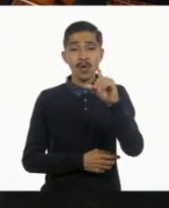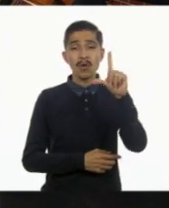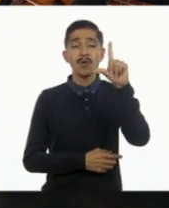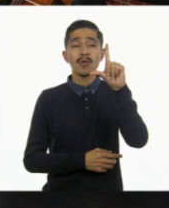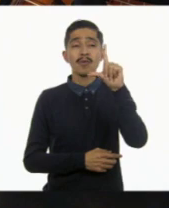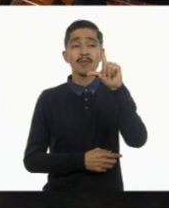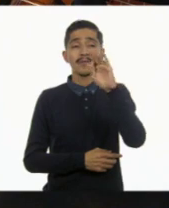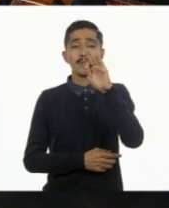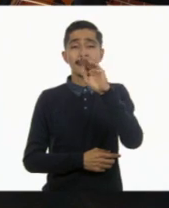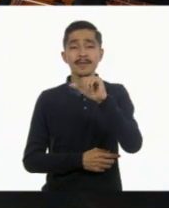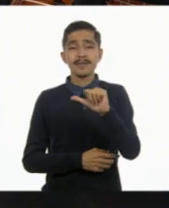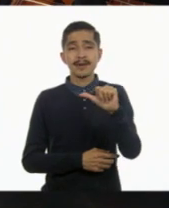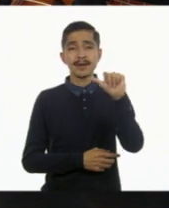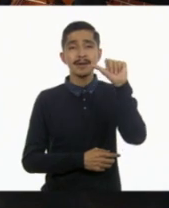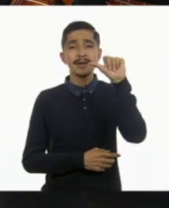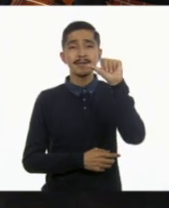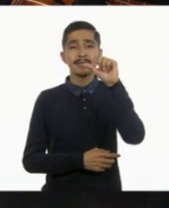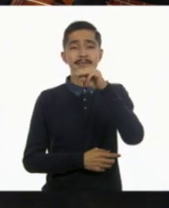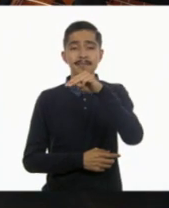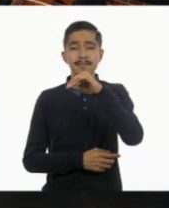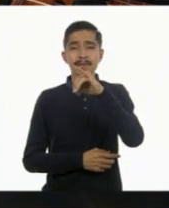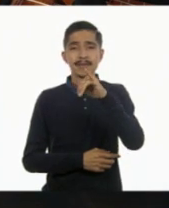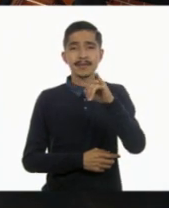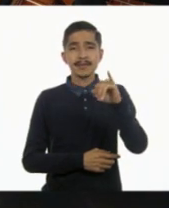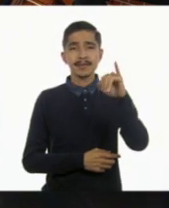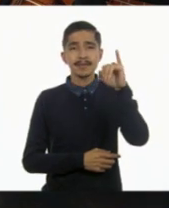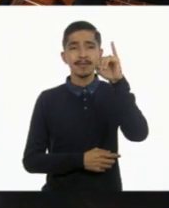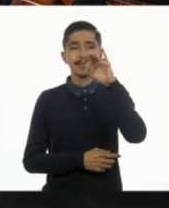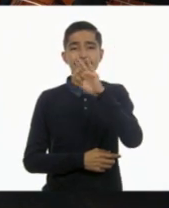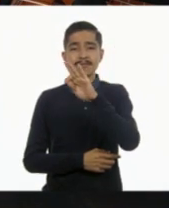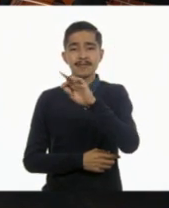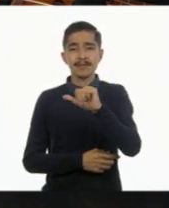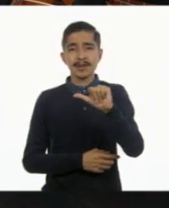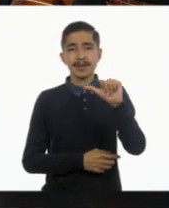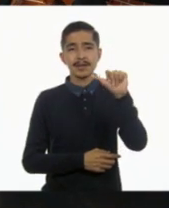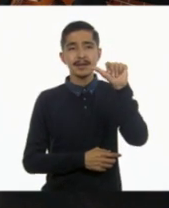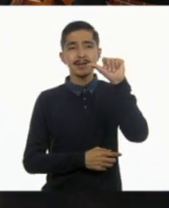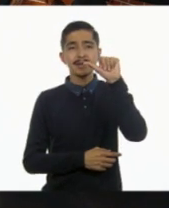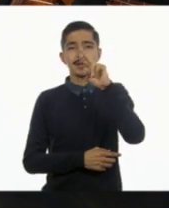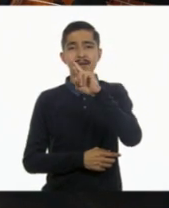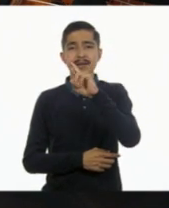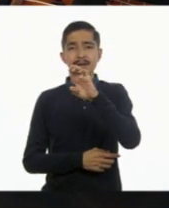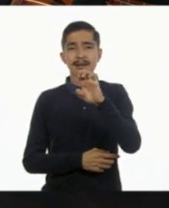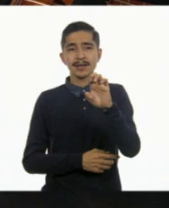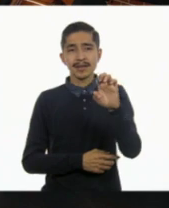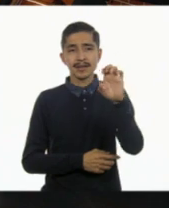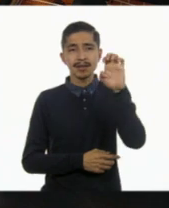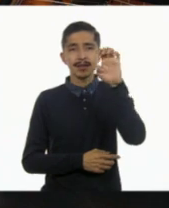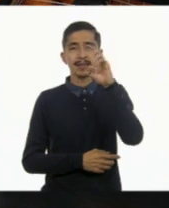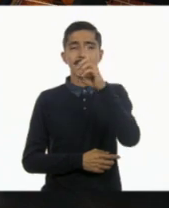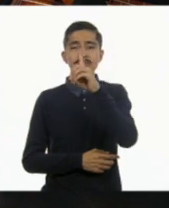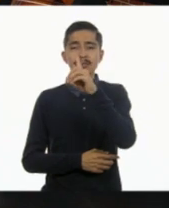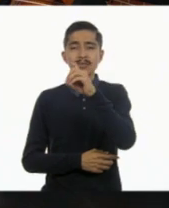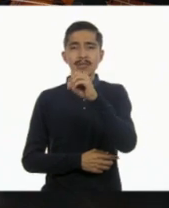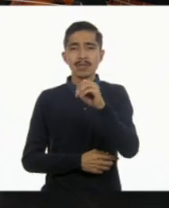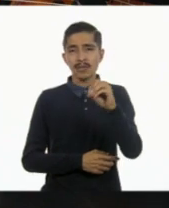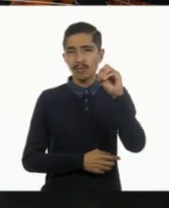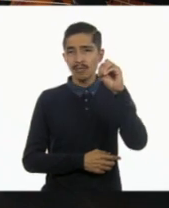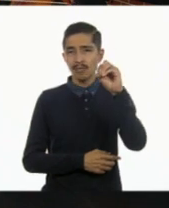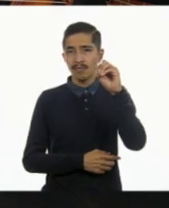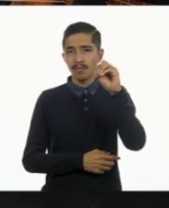sol, fa, mi, fa, re,